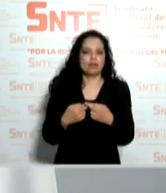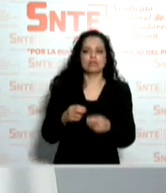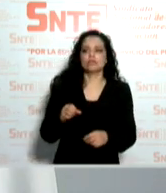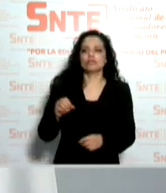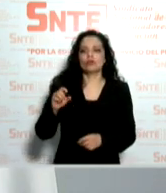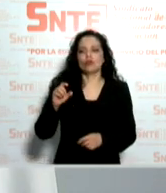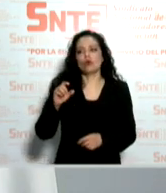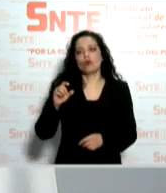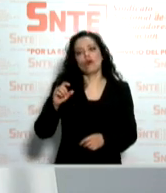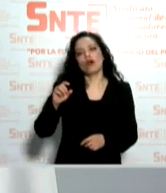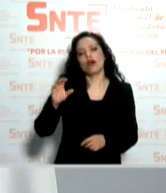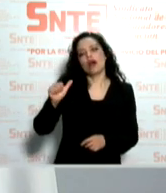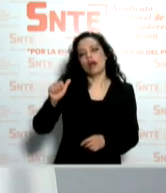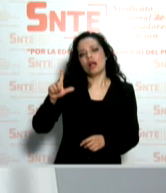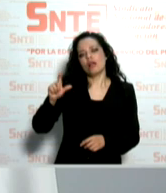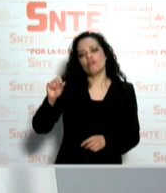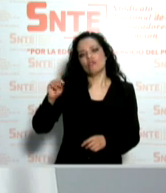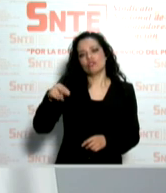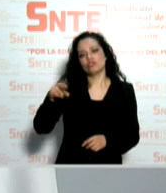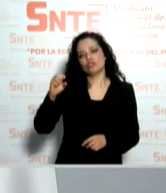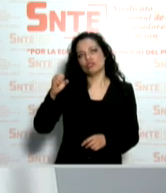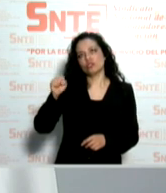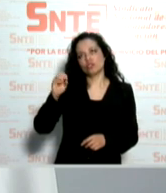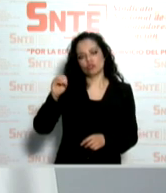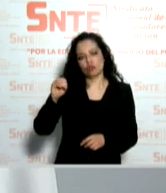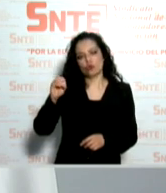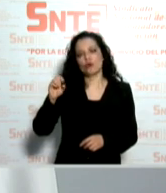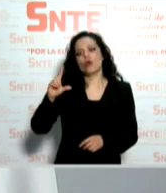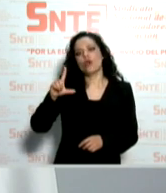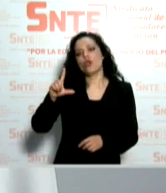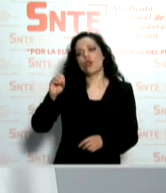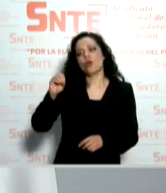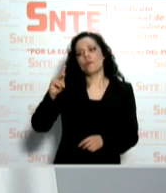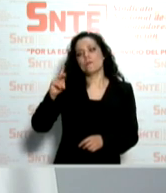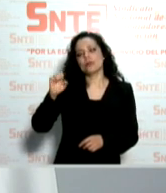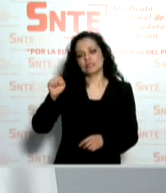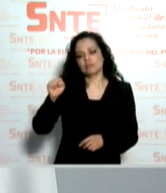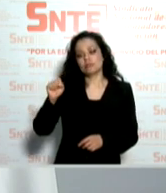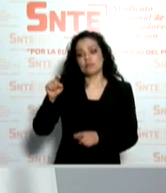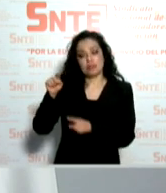hubo un resolutivo en el sentido de que se